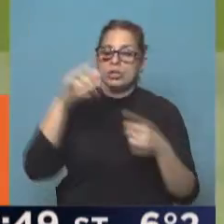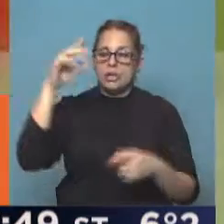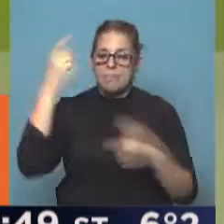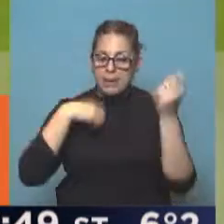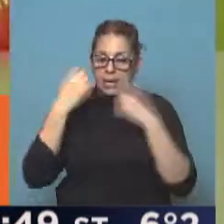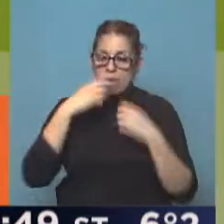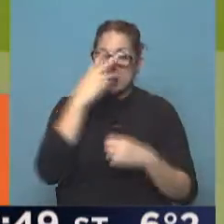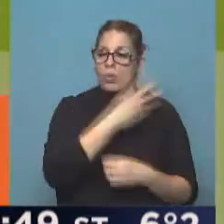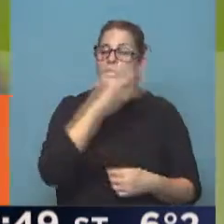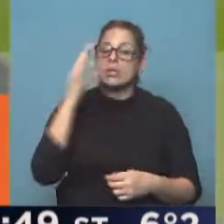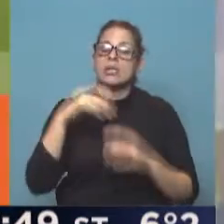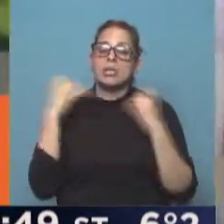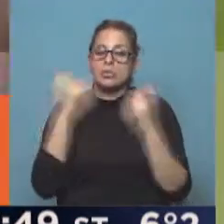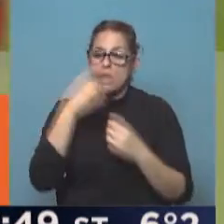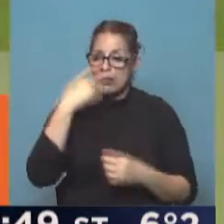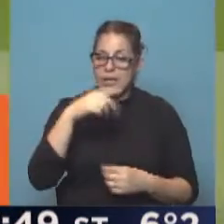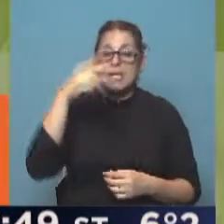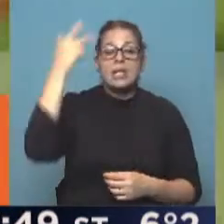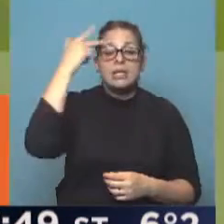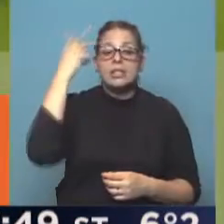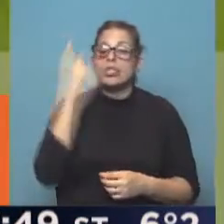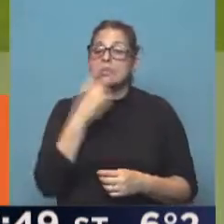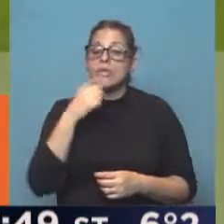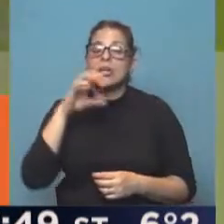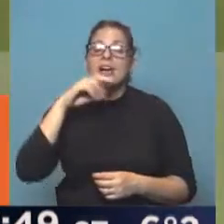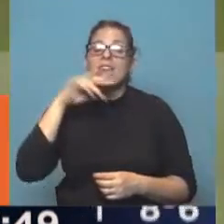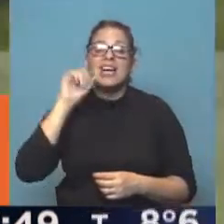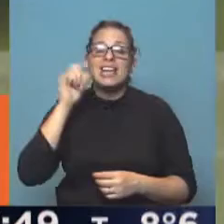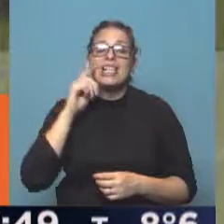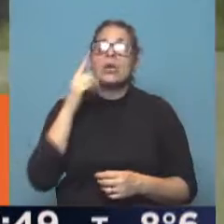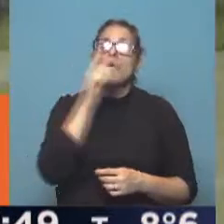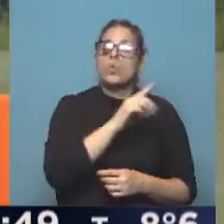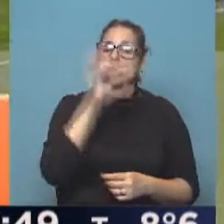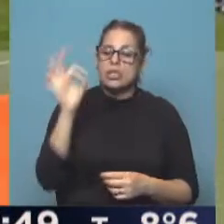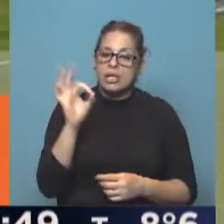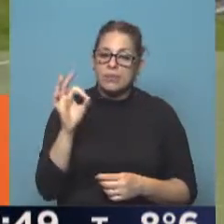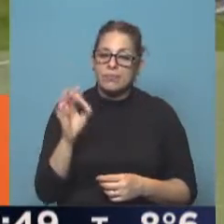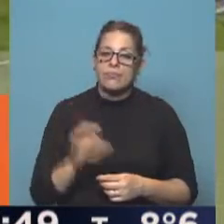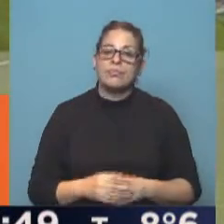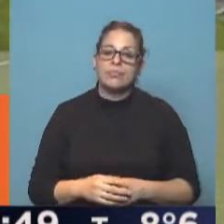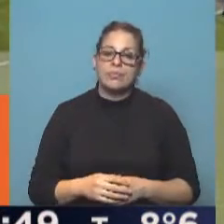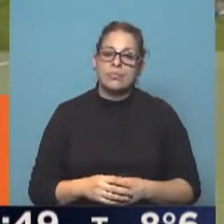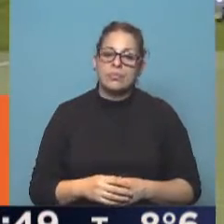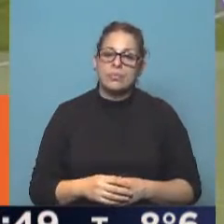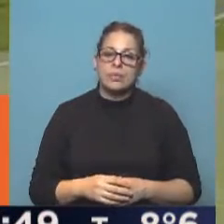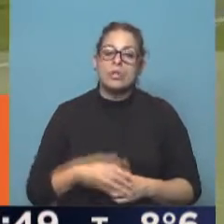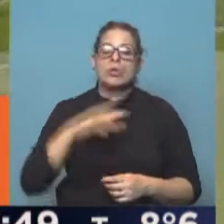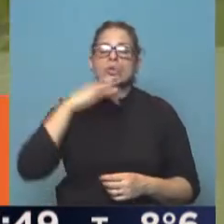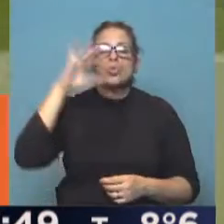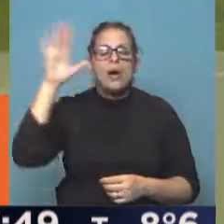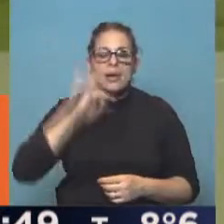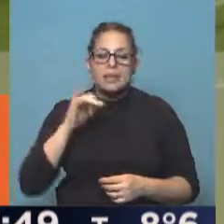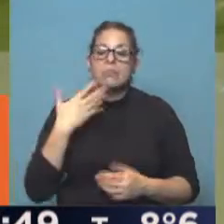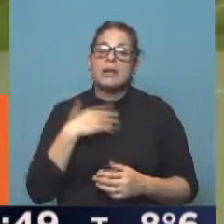4-0 fue el resultado final. A los 18 minutos, Edinson Cavani iba a colocar el 1-0. Aquí estaba la habilitación de Luis Suárez y de esta